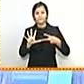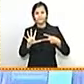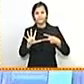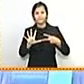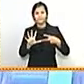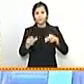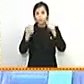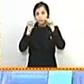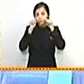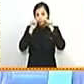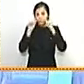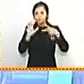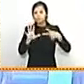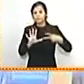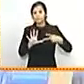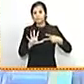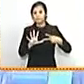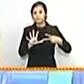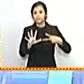Atentos,